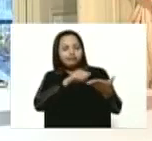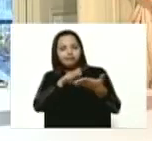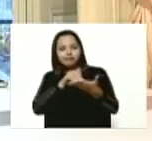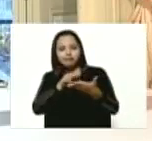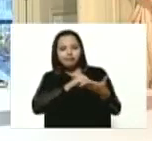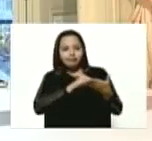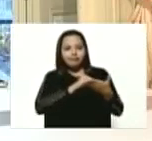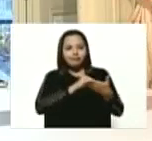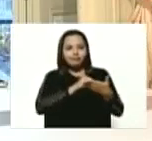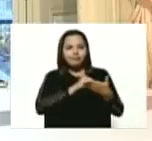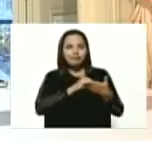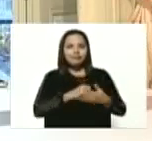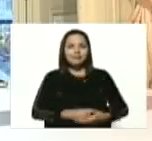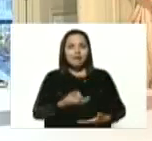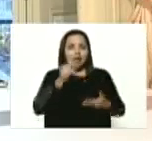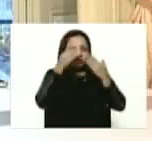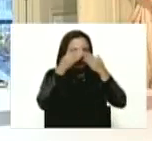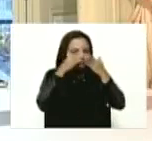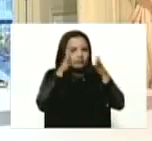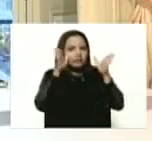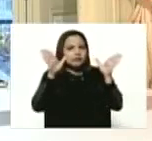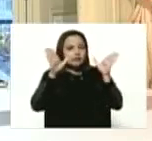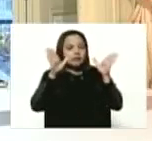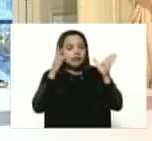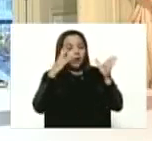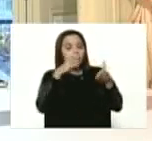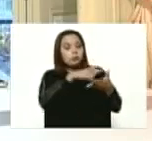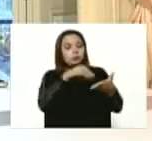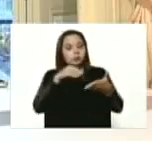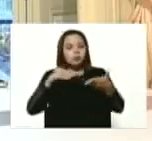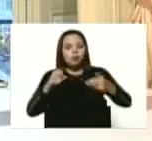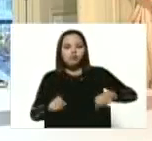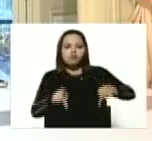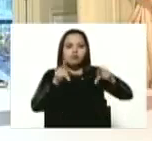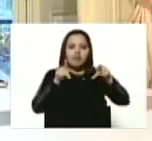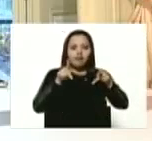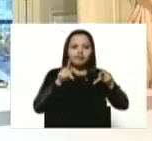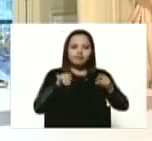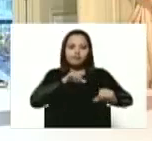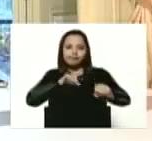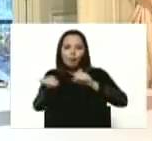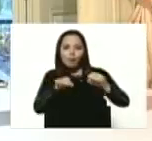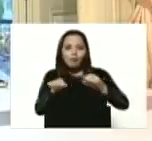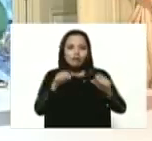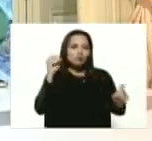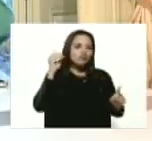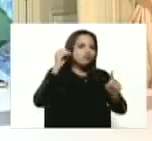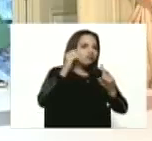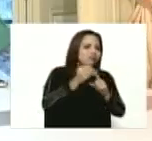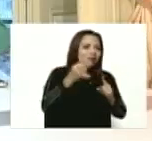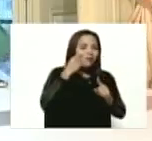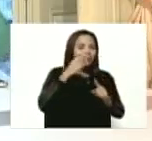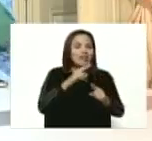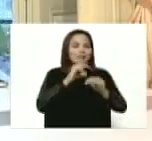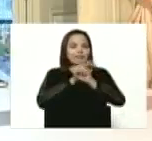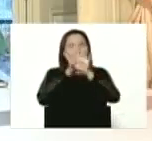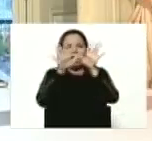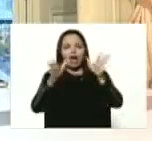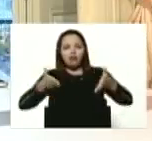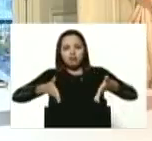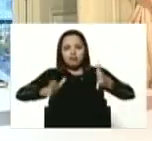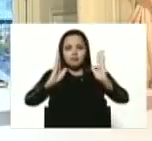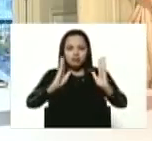Se le abre una ventana de oportunidad para la acción. Ve más claro el camino que